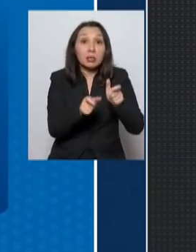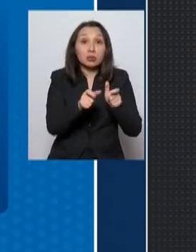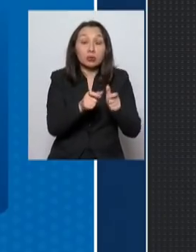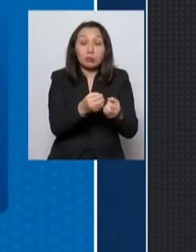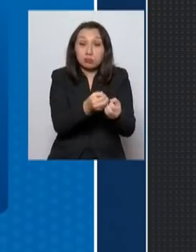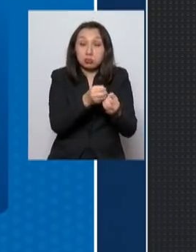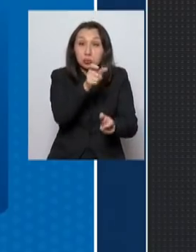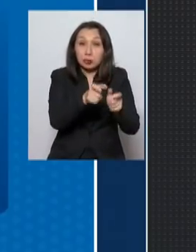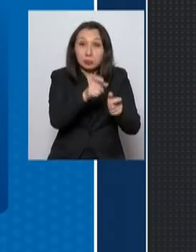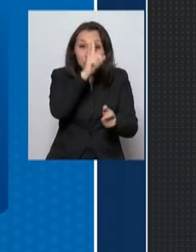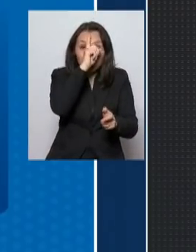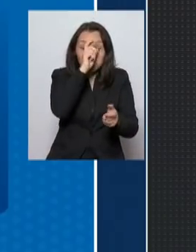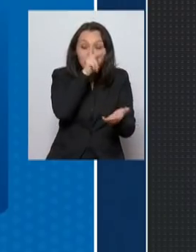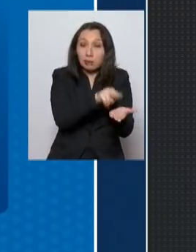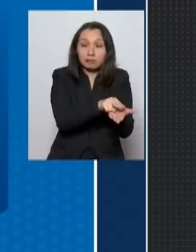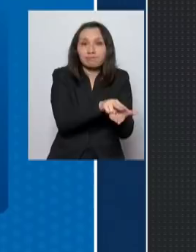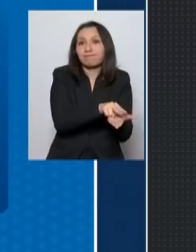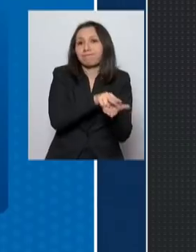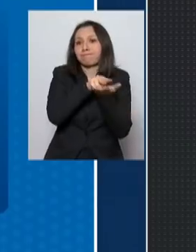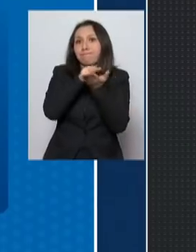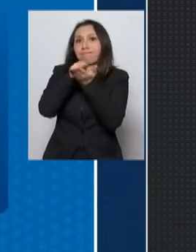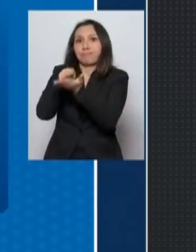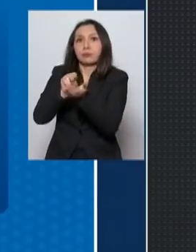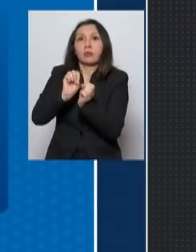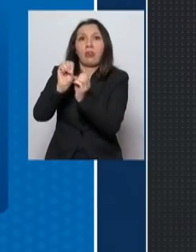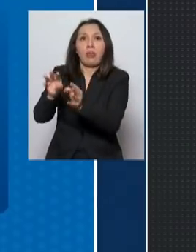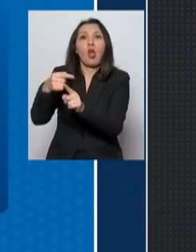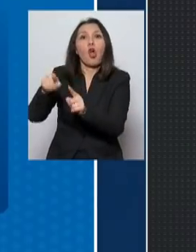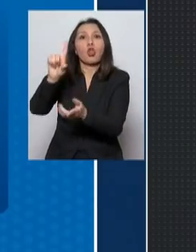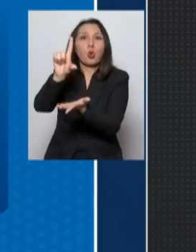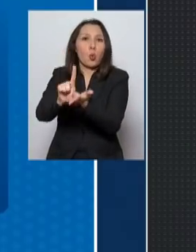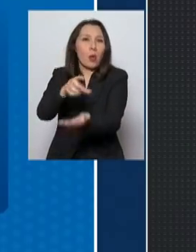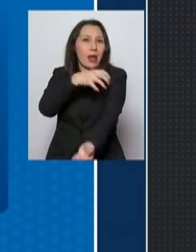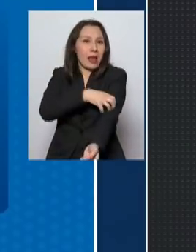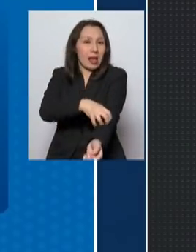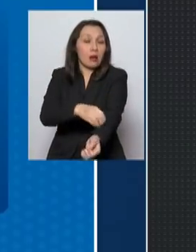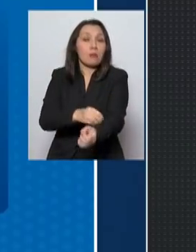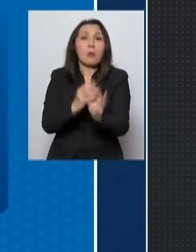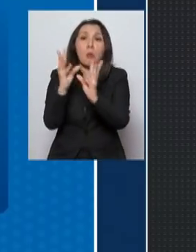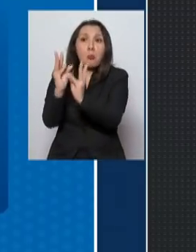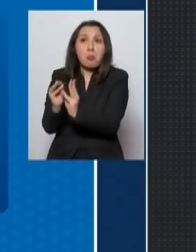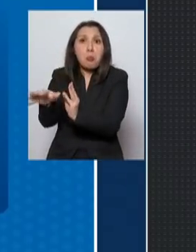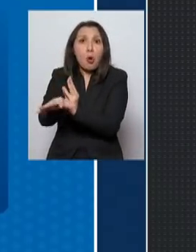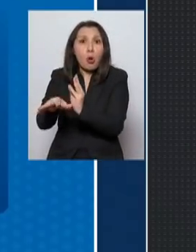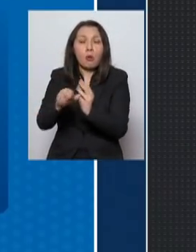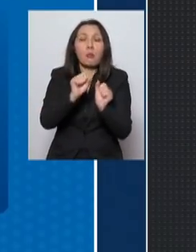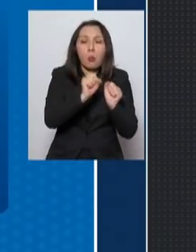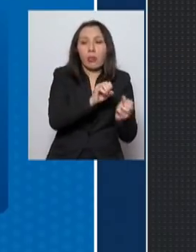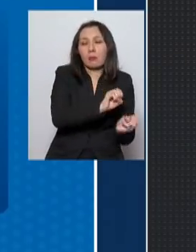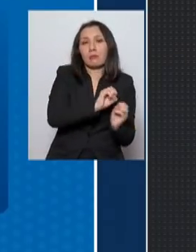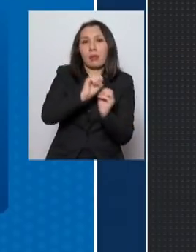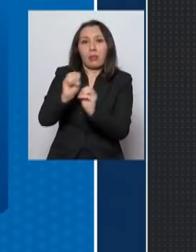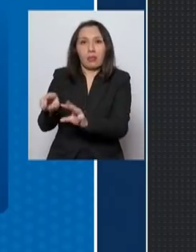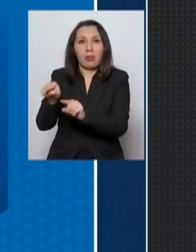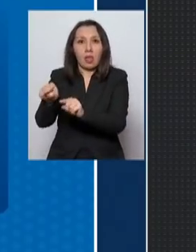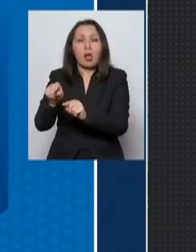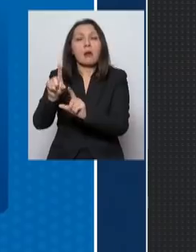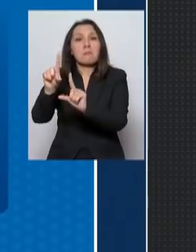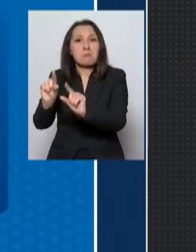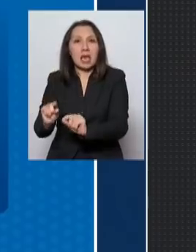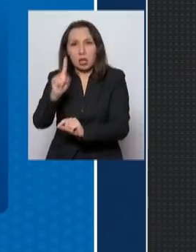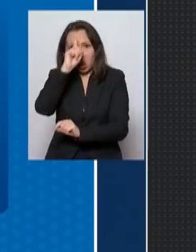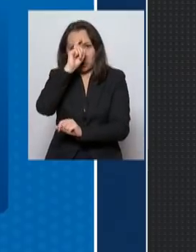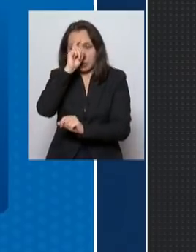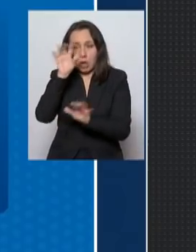pacientes a otras regiones del país que mantienen un bajo nivel de contagio y por lo mismo un bajo nivel de ocupación de